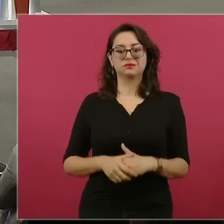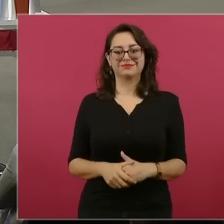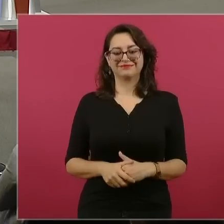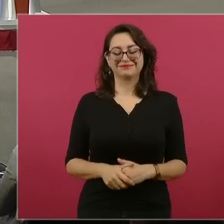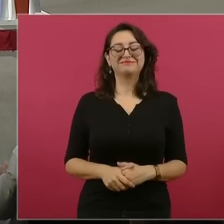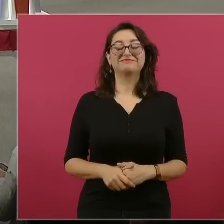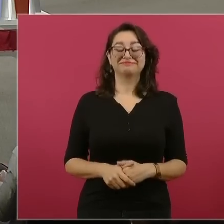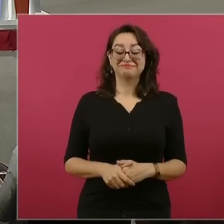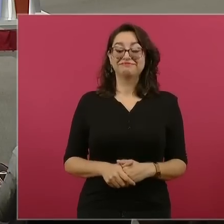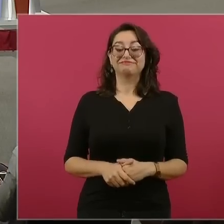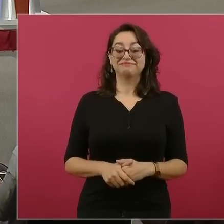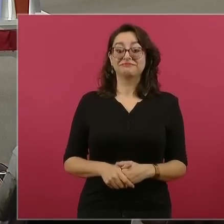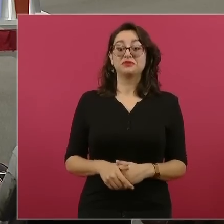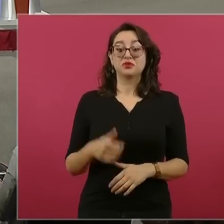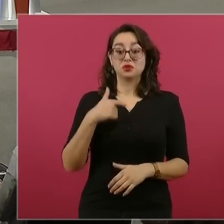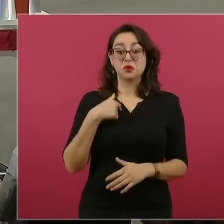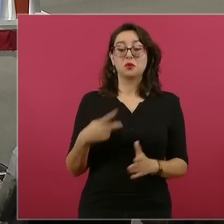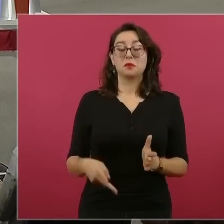enojado varias veces,